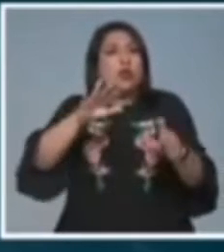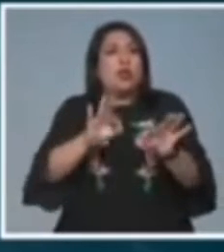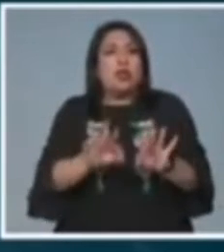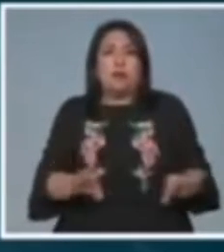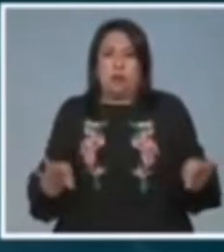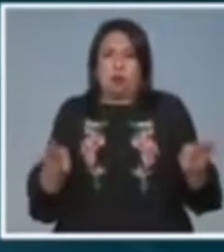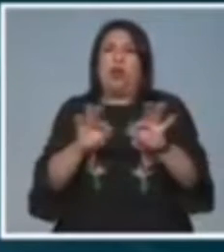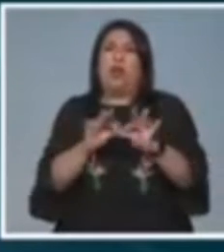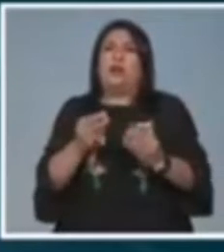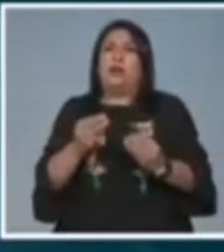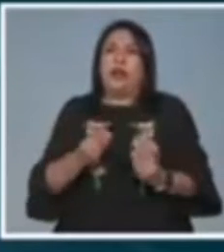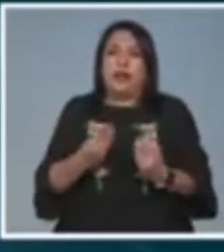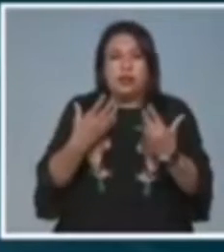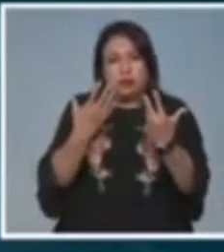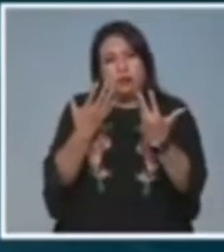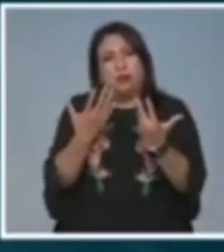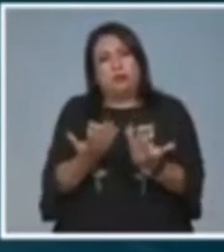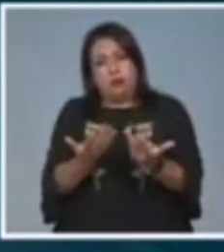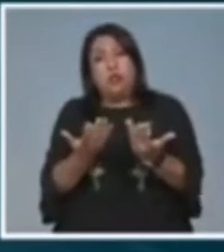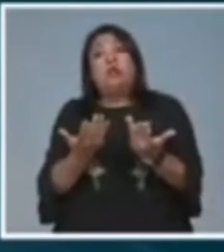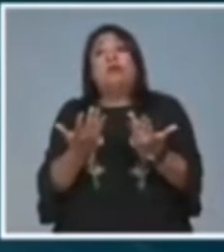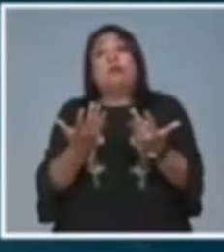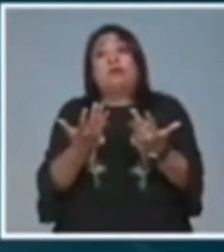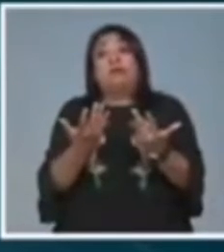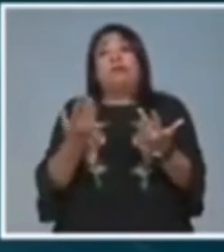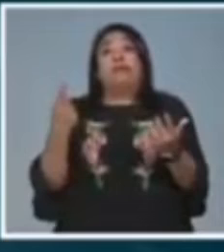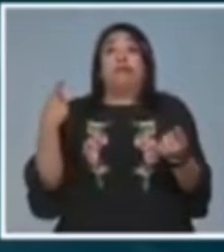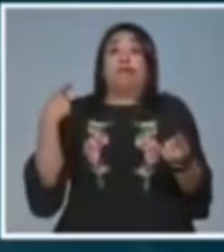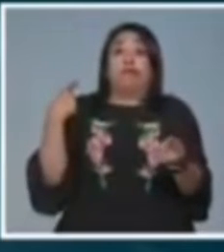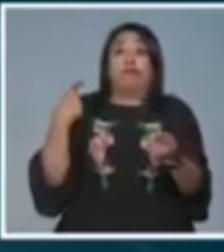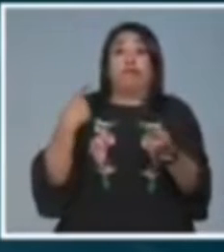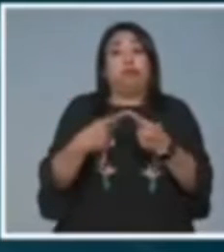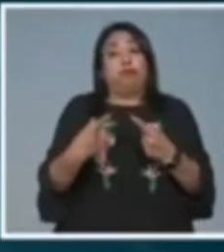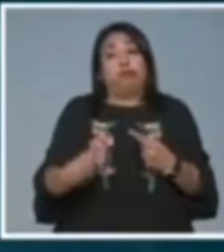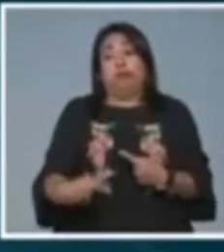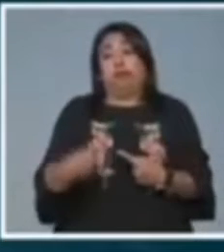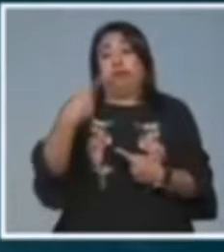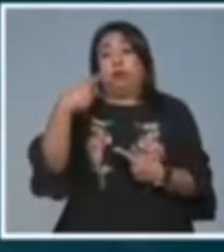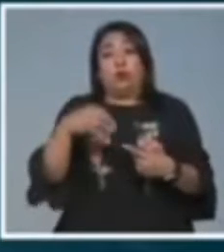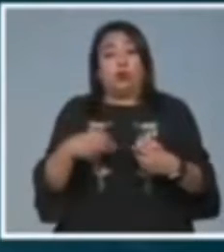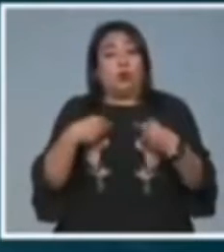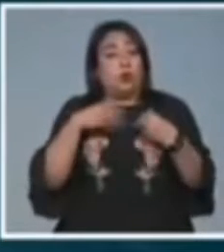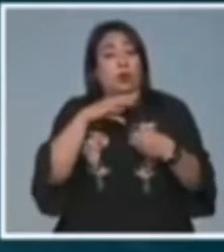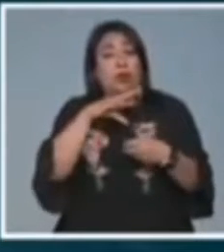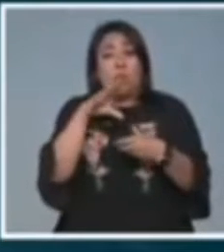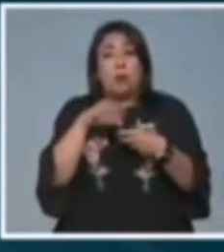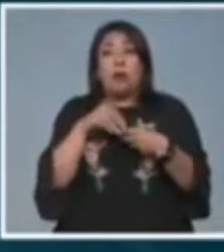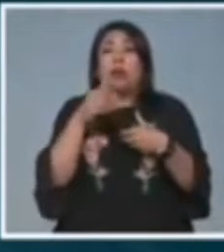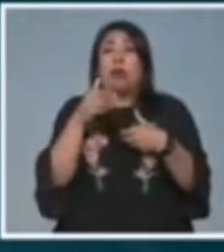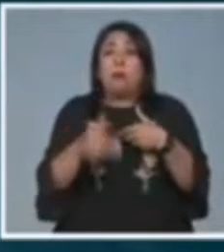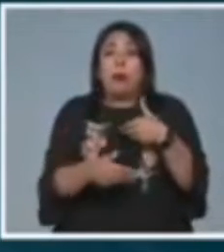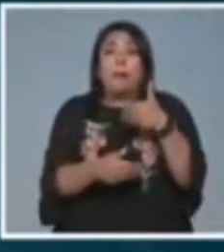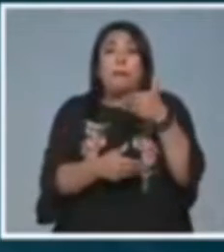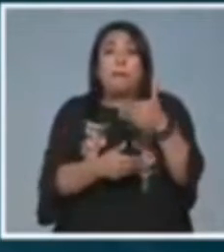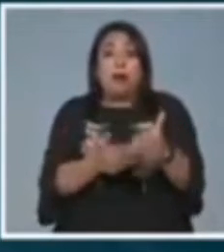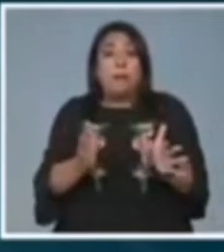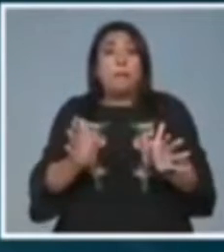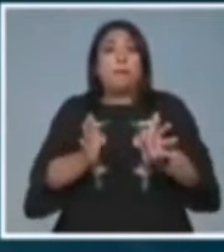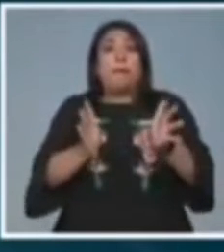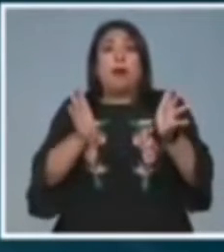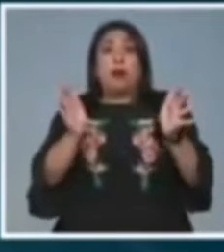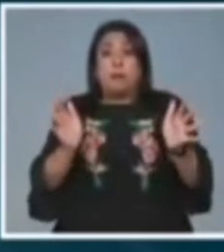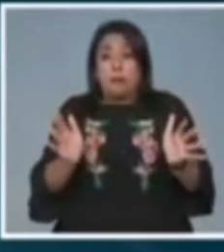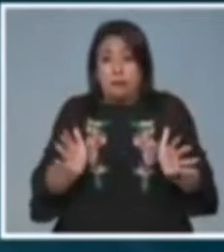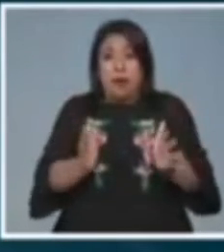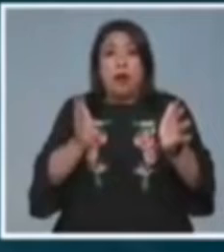vital y expresiva a lo largo de toda una vida y sus incesantes,